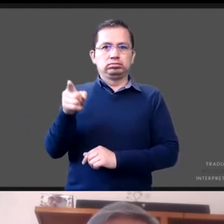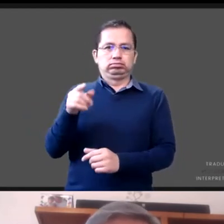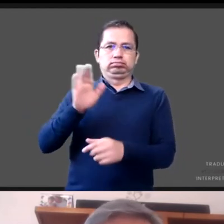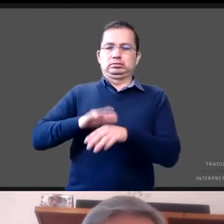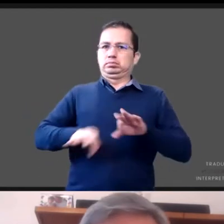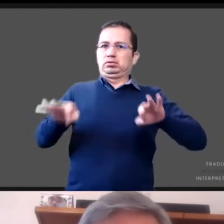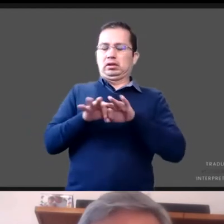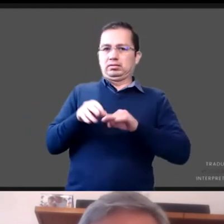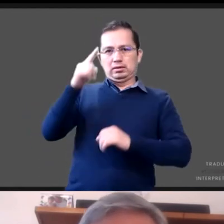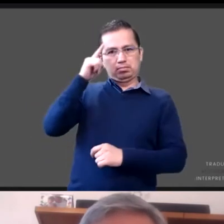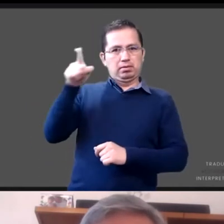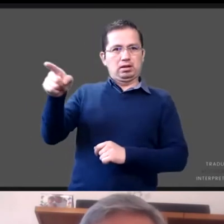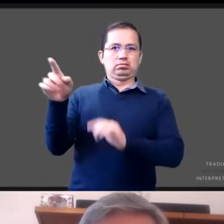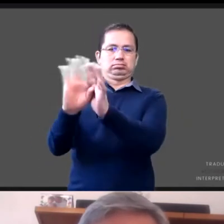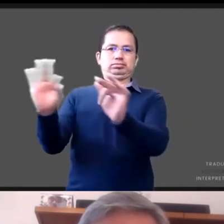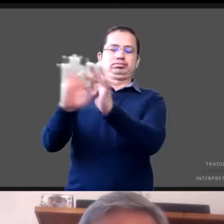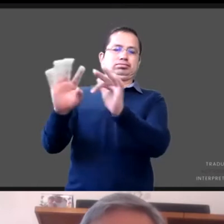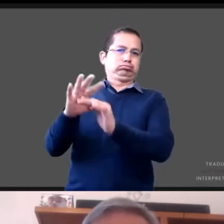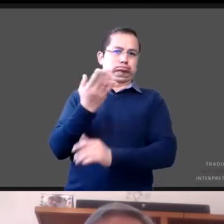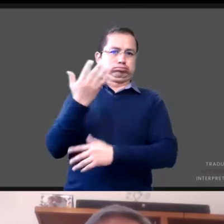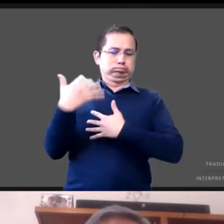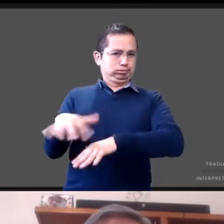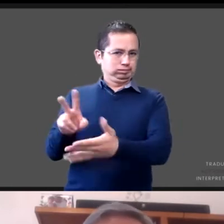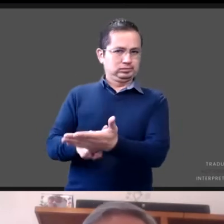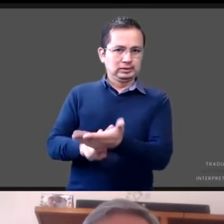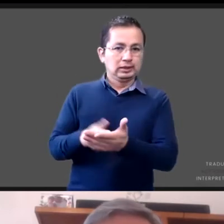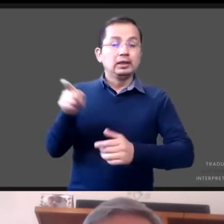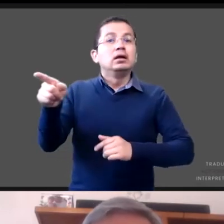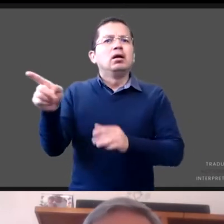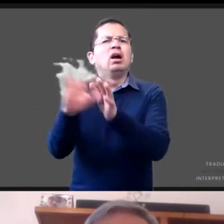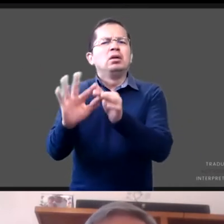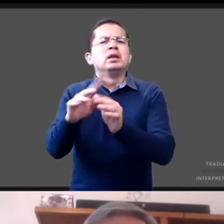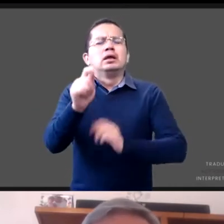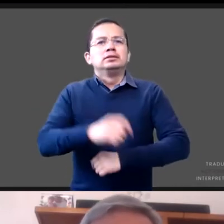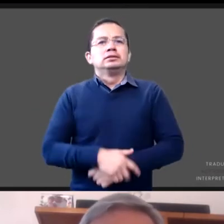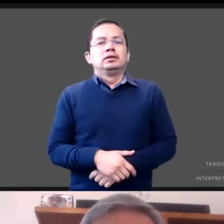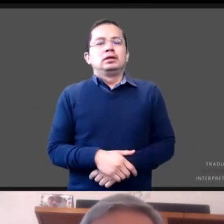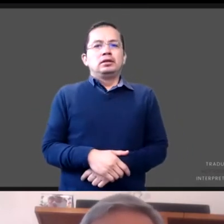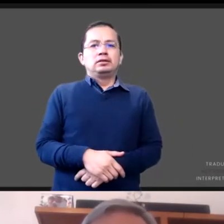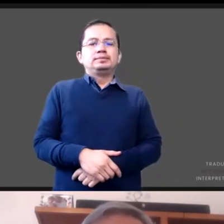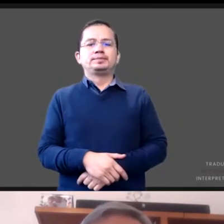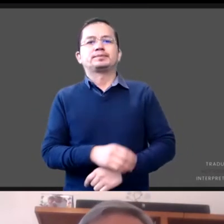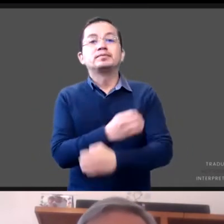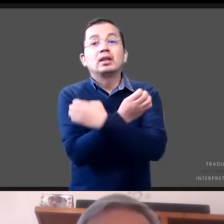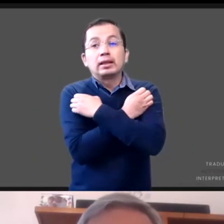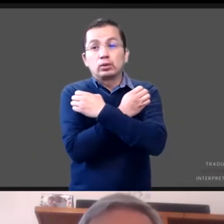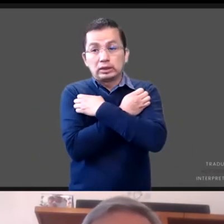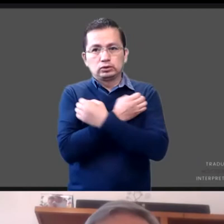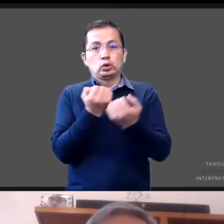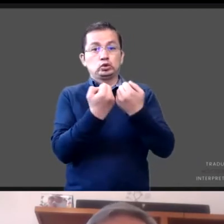de los más vistos de estos, nos decía que educación socioemocional y educación